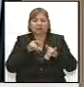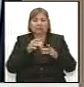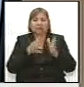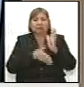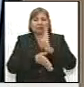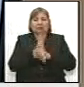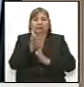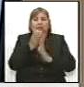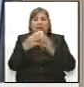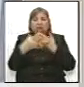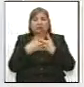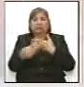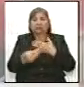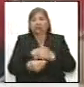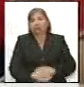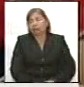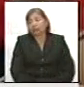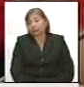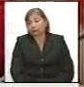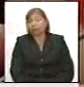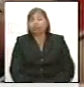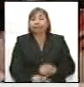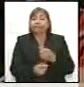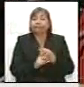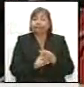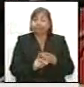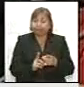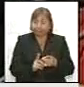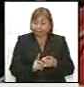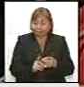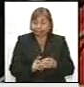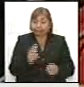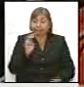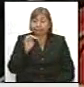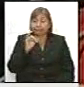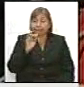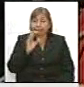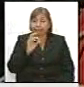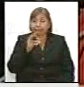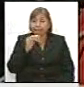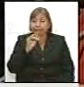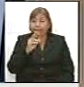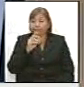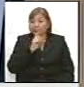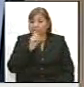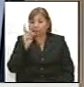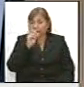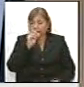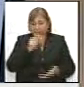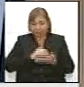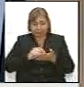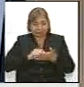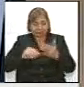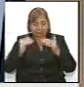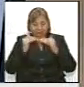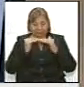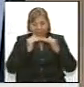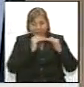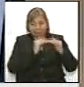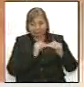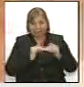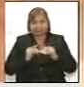método de imitación servil. Sin embargo, el congresista Marco Miyashiro sostuvo que ninguna firma es idéntica una de